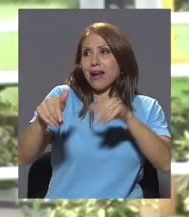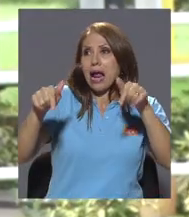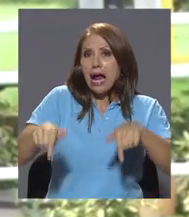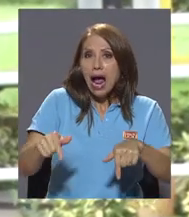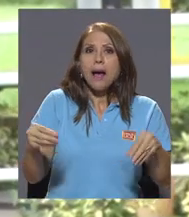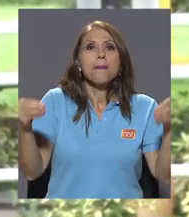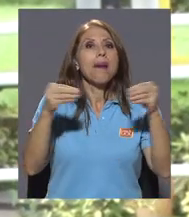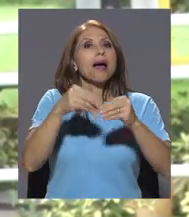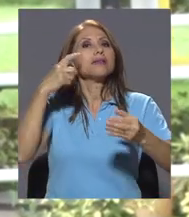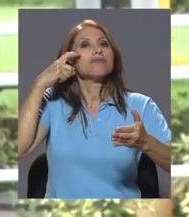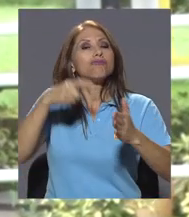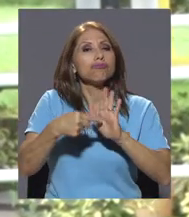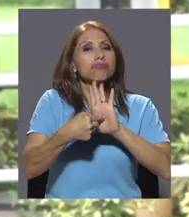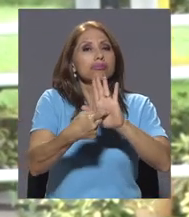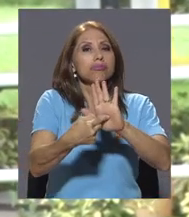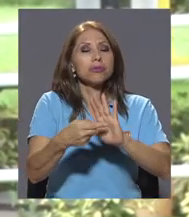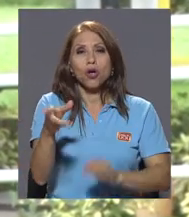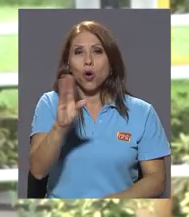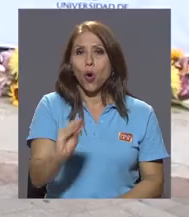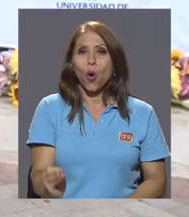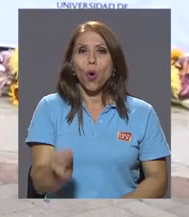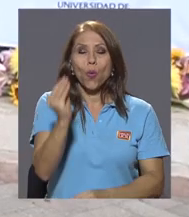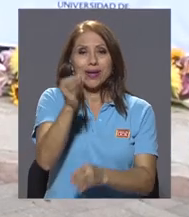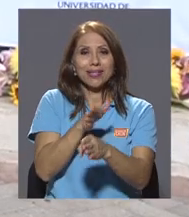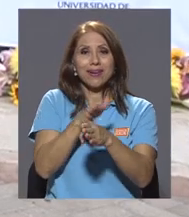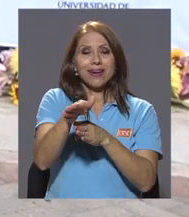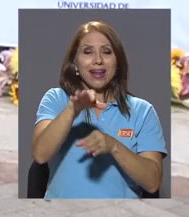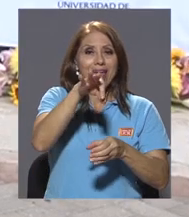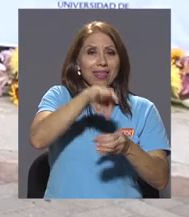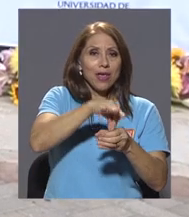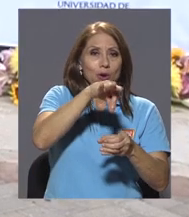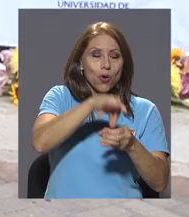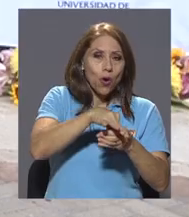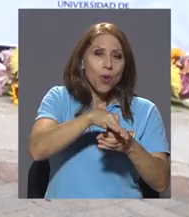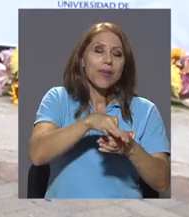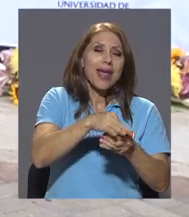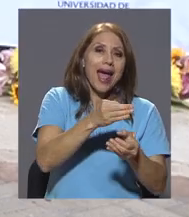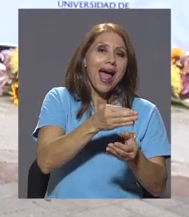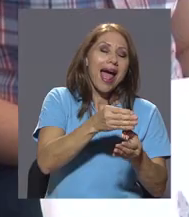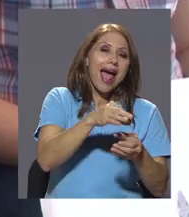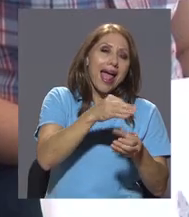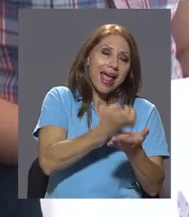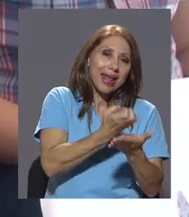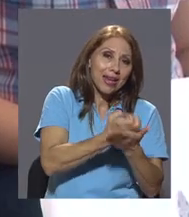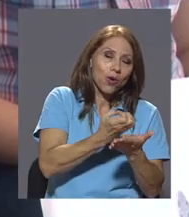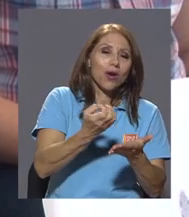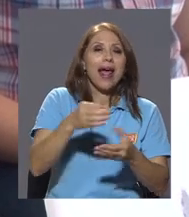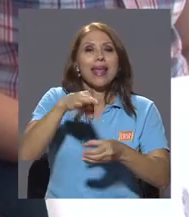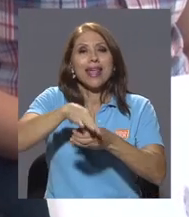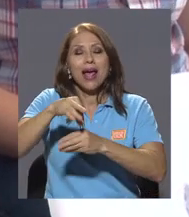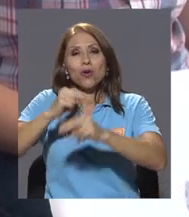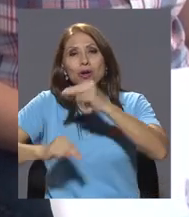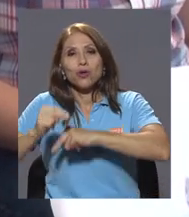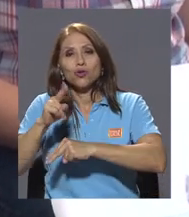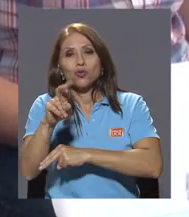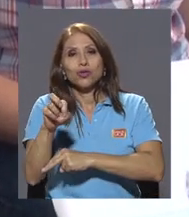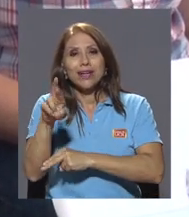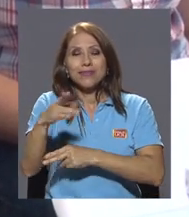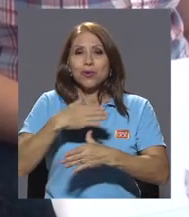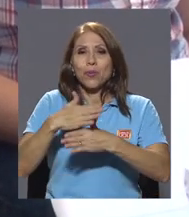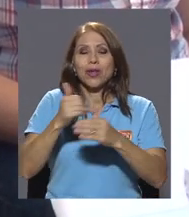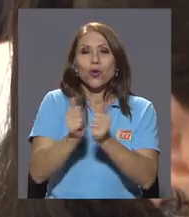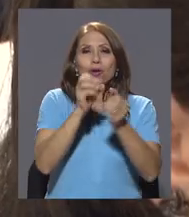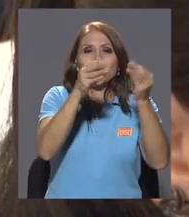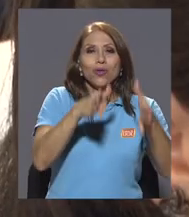conocida. Jóvenes de la carrera de Economía Agrícola y Agronegocios de la UCR compartieron con estudiantes y profesores de la Universidad